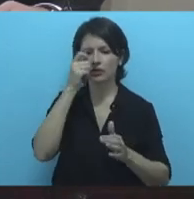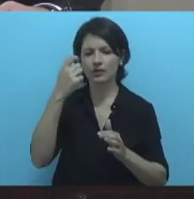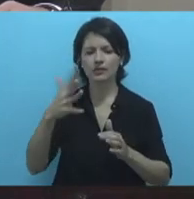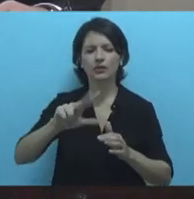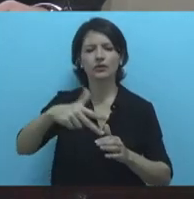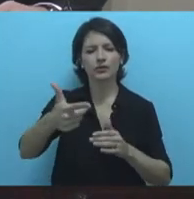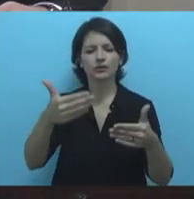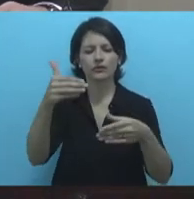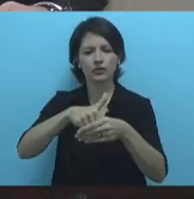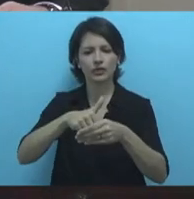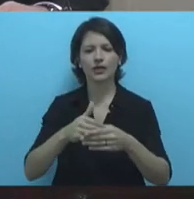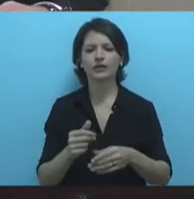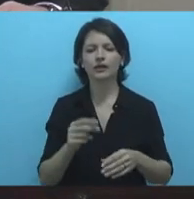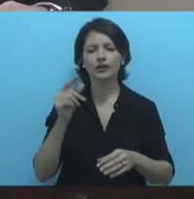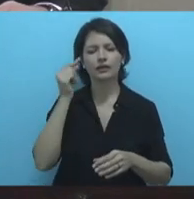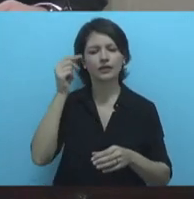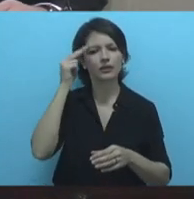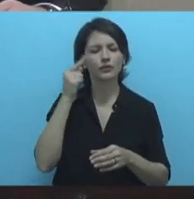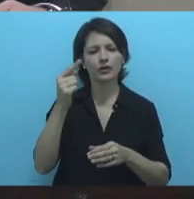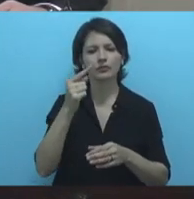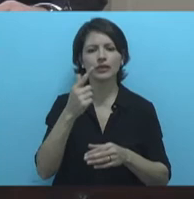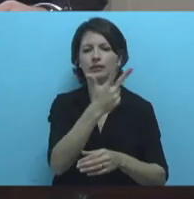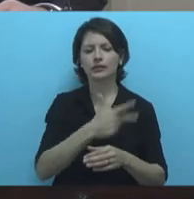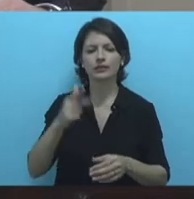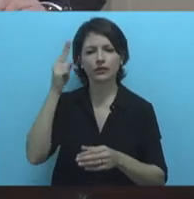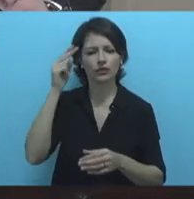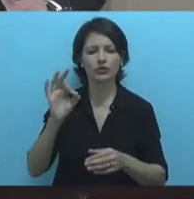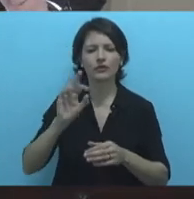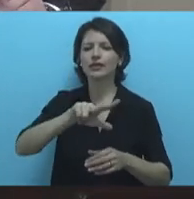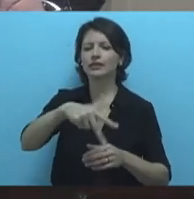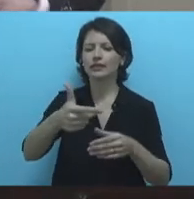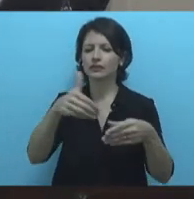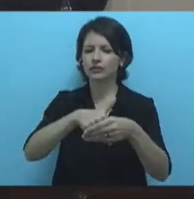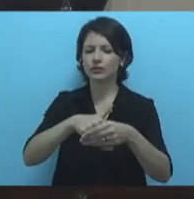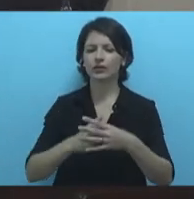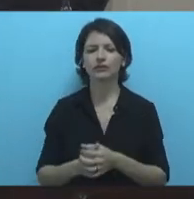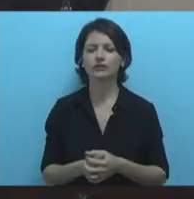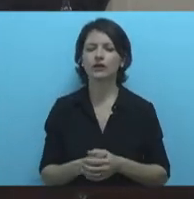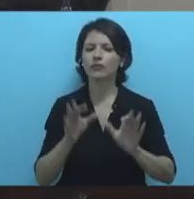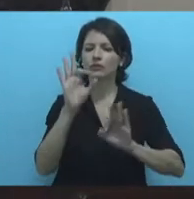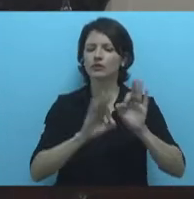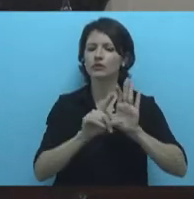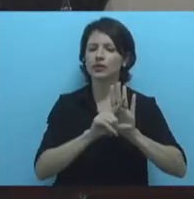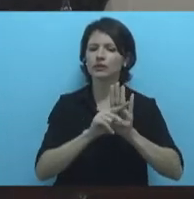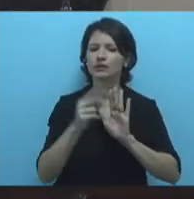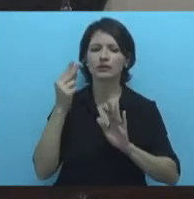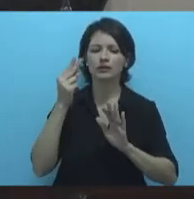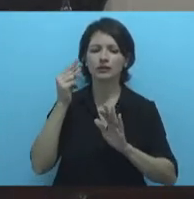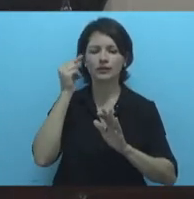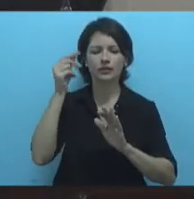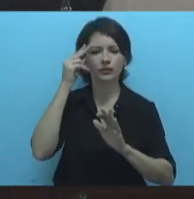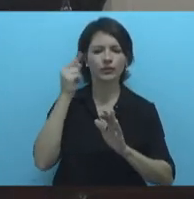proyectos de ley 39 mil 390 preferencias para tres sesiones el punto 37 proyecto de ley